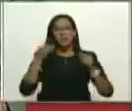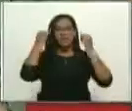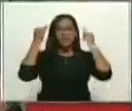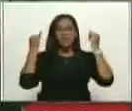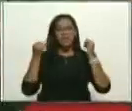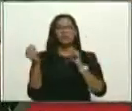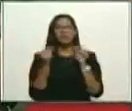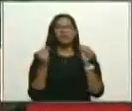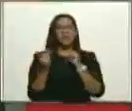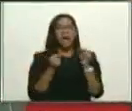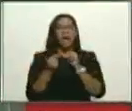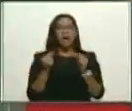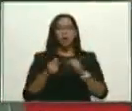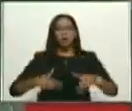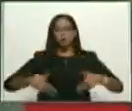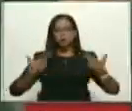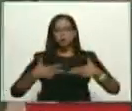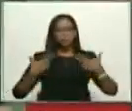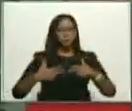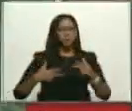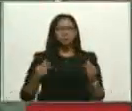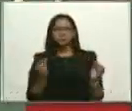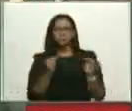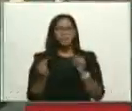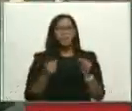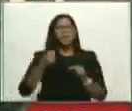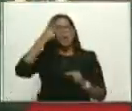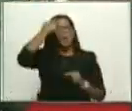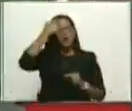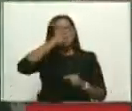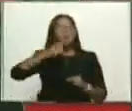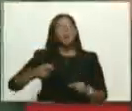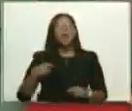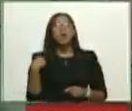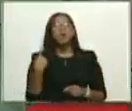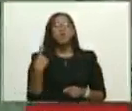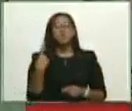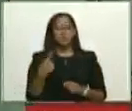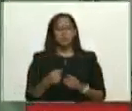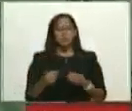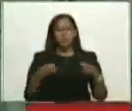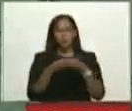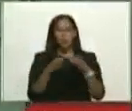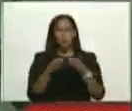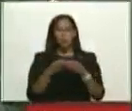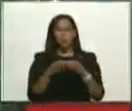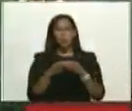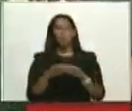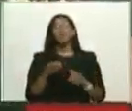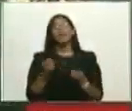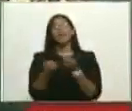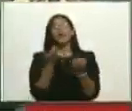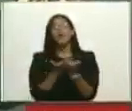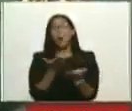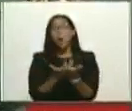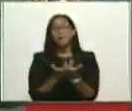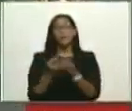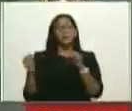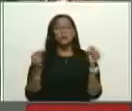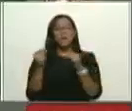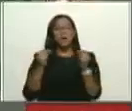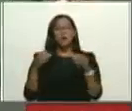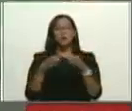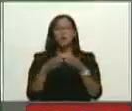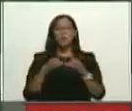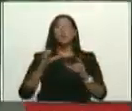interactivo, un diálogo en primer lugar con el pueblo, un diálogo con los sectores económicos, un diálogo con los sectores culturales,